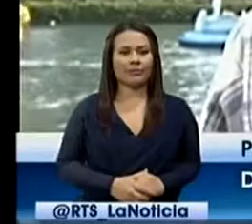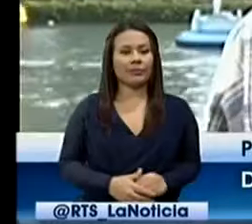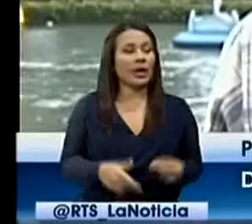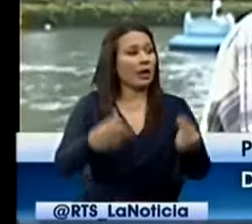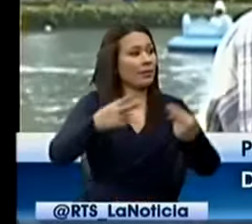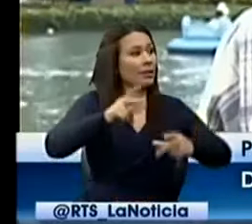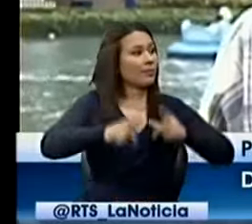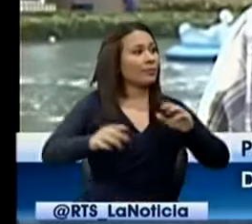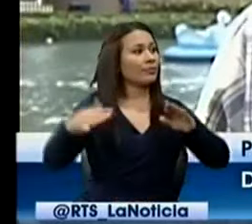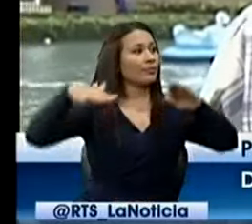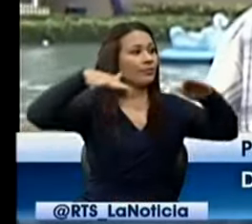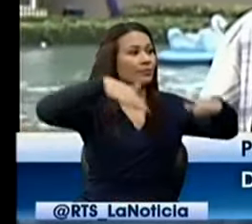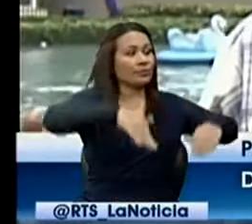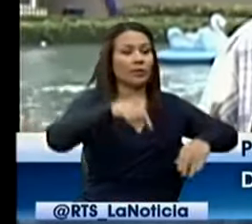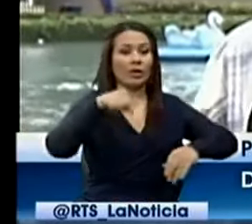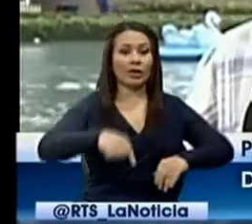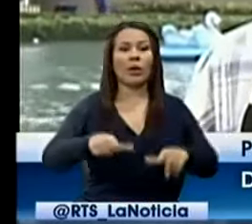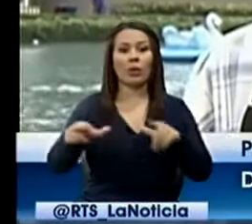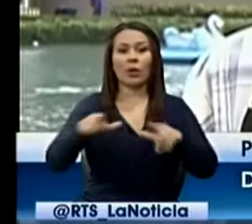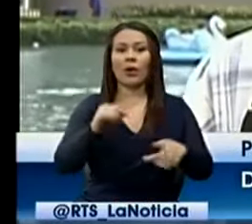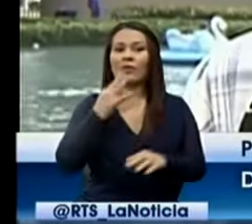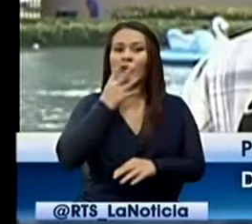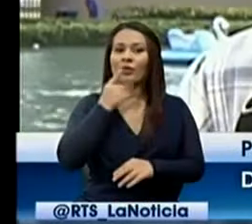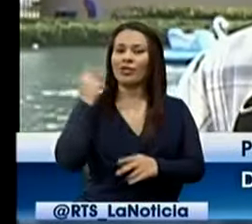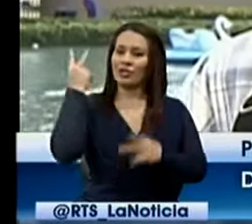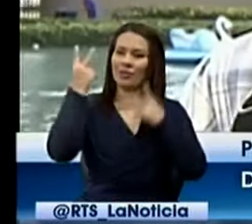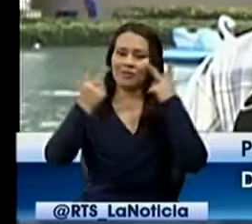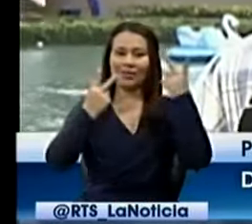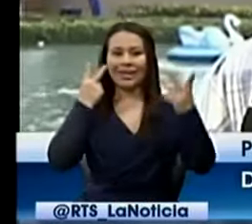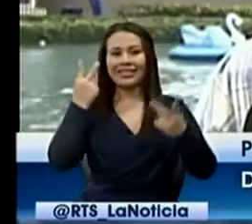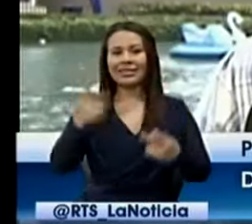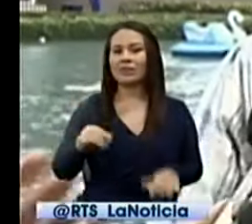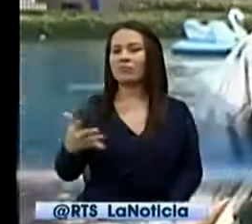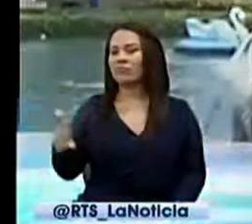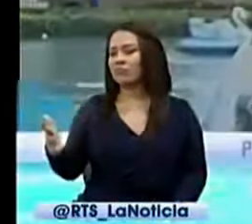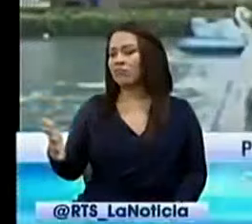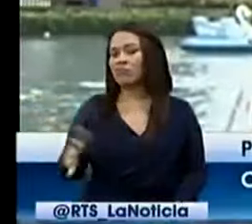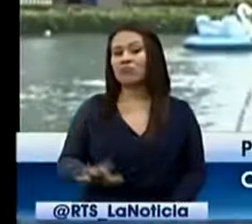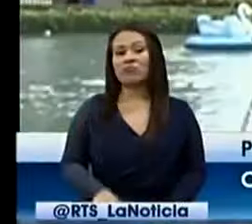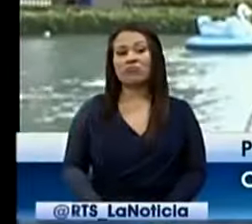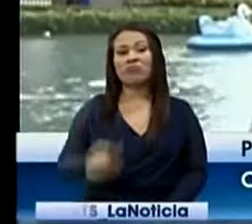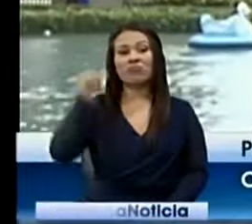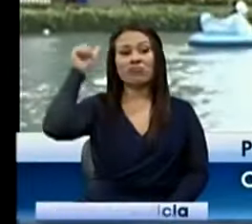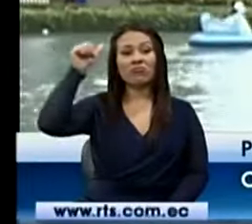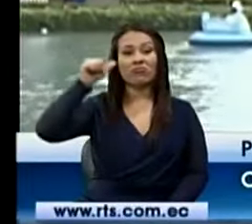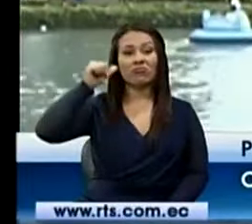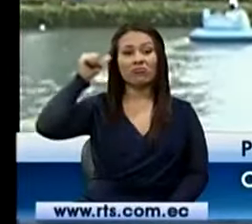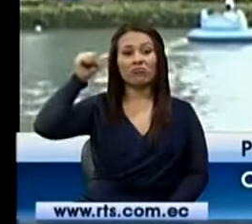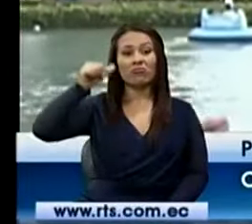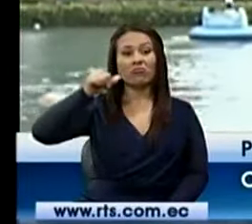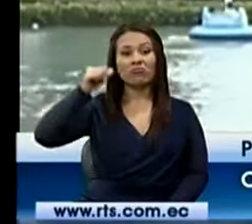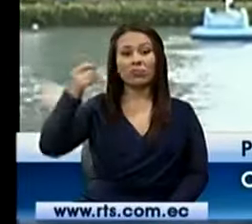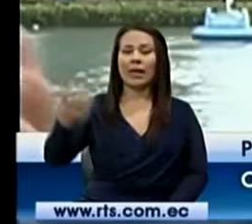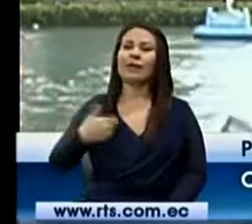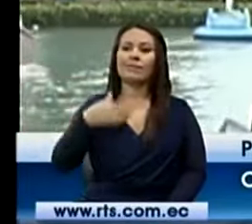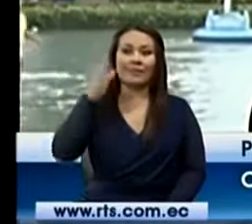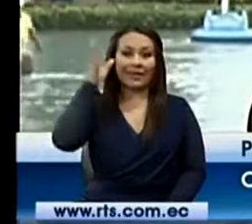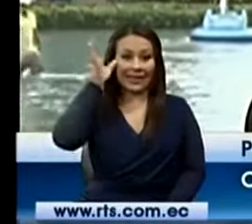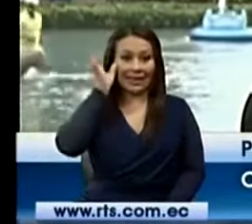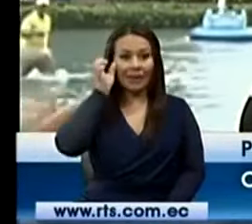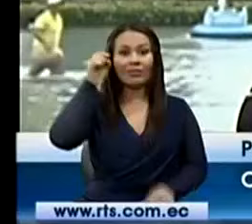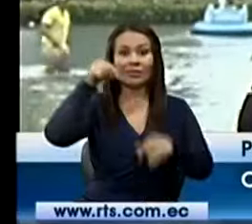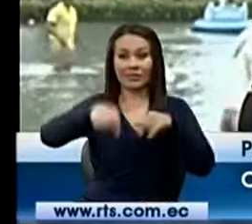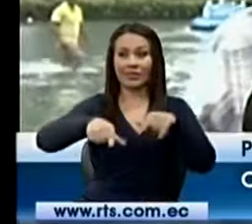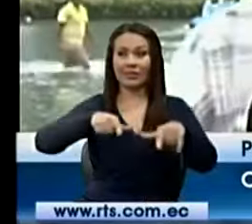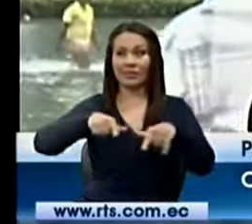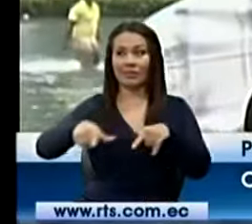gente Vino acá es un lugar lindo para pasear y no encontró el ancla para quedarse Entonces nosotros creemos que con esto